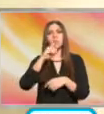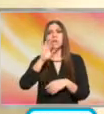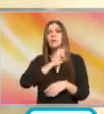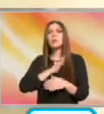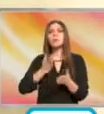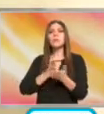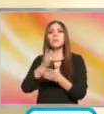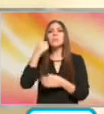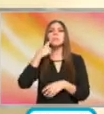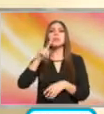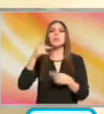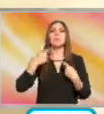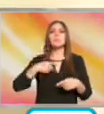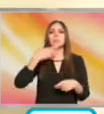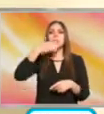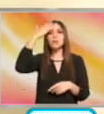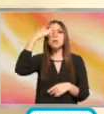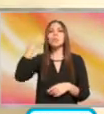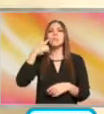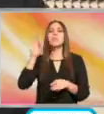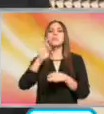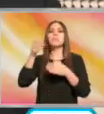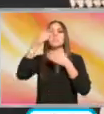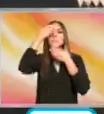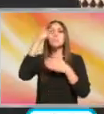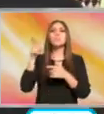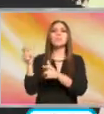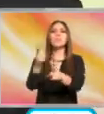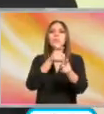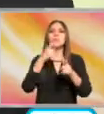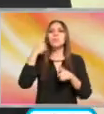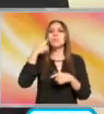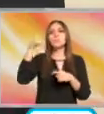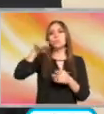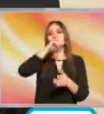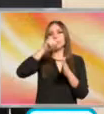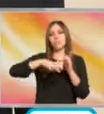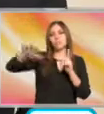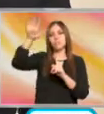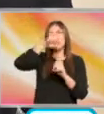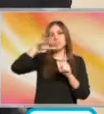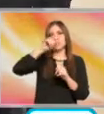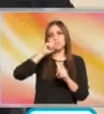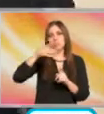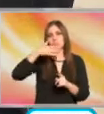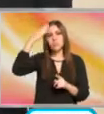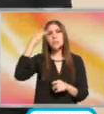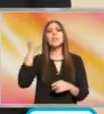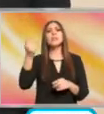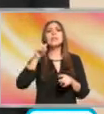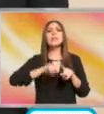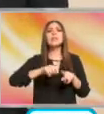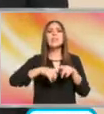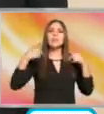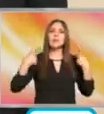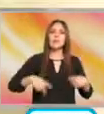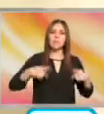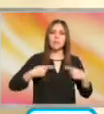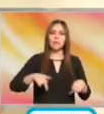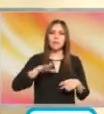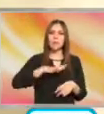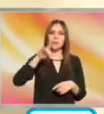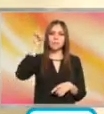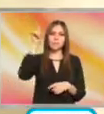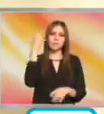de terroristas de Medio Oriente. Esa es una de las fundamentaciones. Y la segunda es para una revisión exhaustiva de quiénes son las personas que tiene